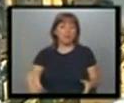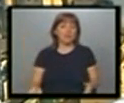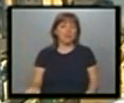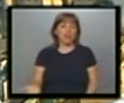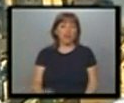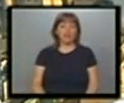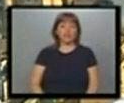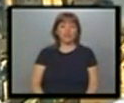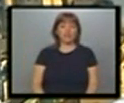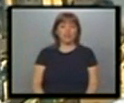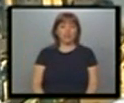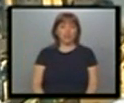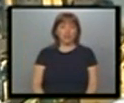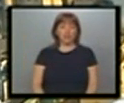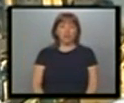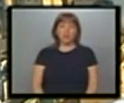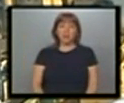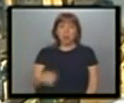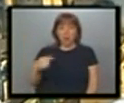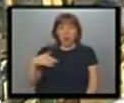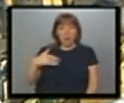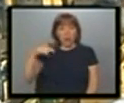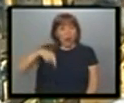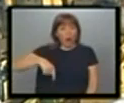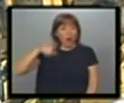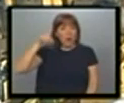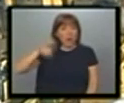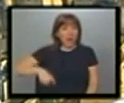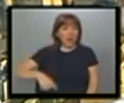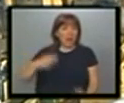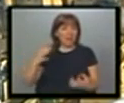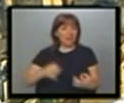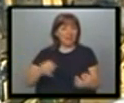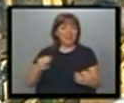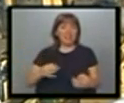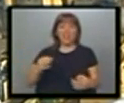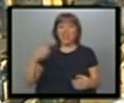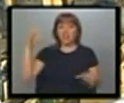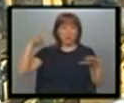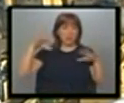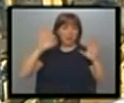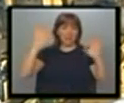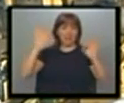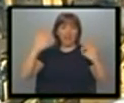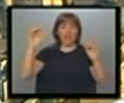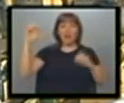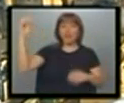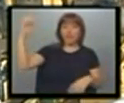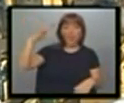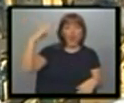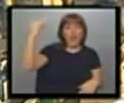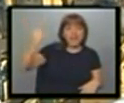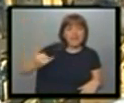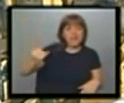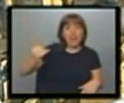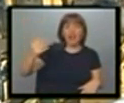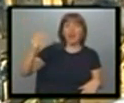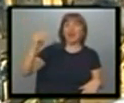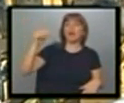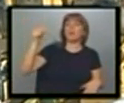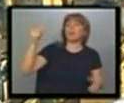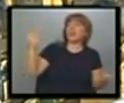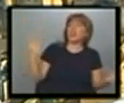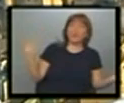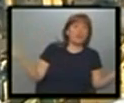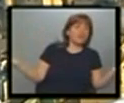y obviamente tenés un buen pronóstico para hoy. No se habla de lluvia, fíjate que el solcito está, pero calienta poquito ese sol, ¿eh? Ahí tenés para el